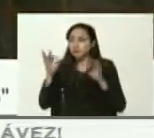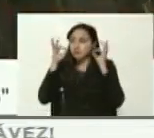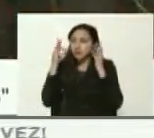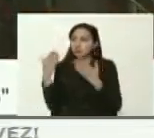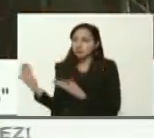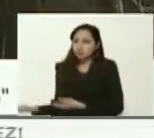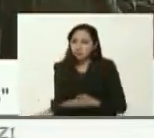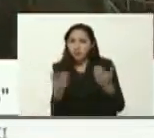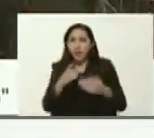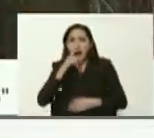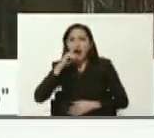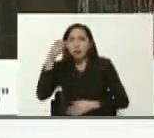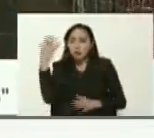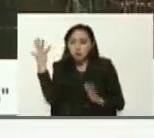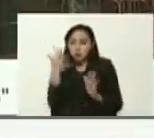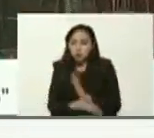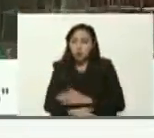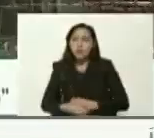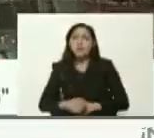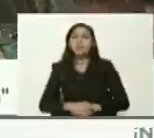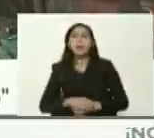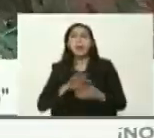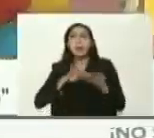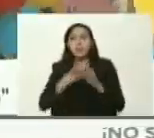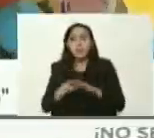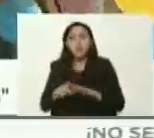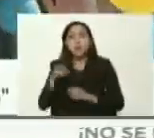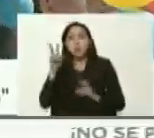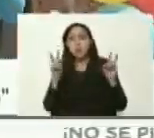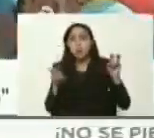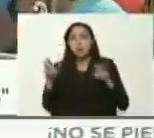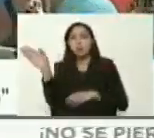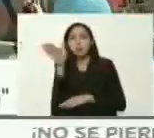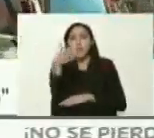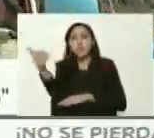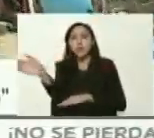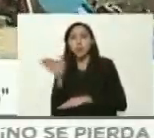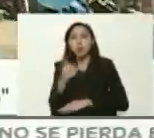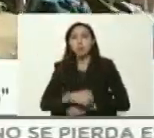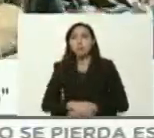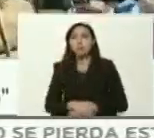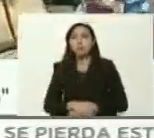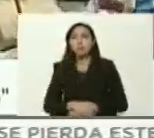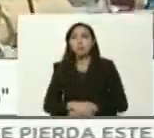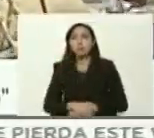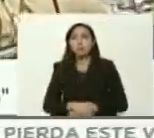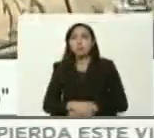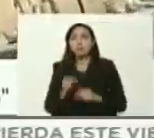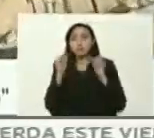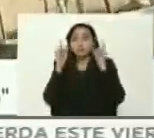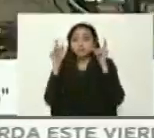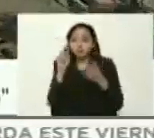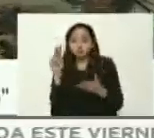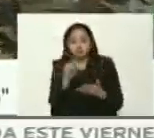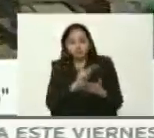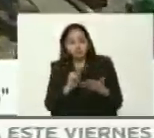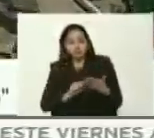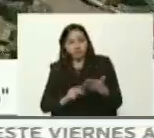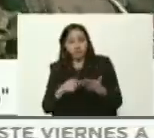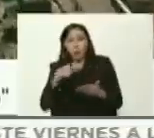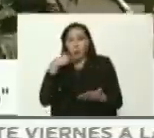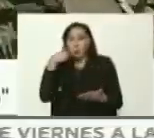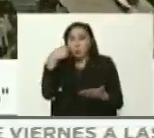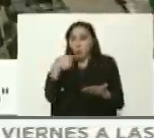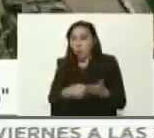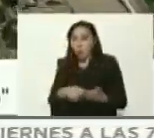presidente también sobre el tema de Barrio Nuevo, Barrio Tricolor. Sí, presidente, bueno, así como lo sorprendió a usted ahí en la lectura, efectivamente